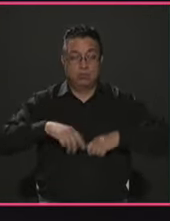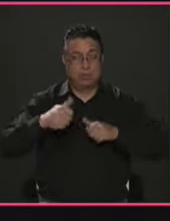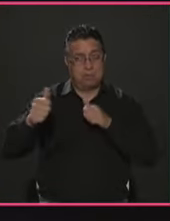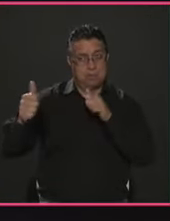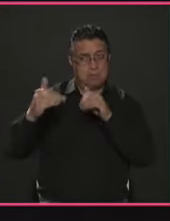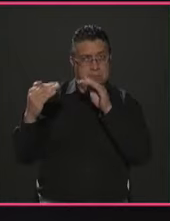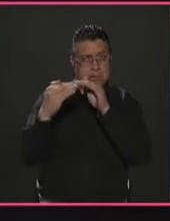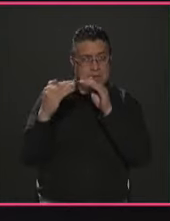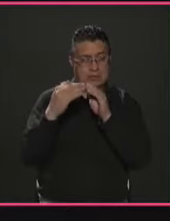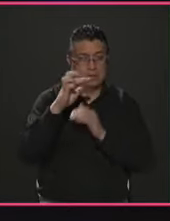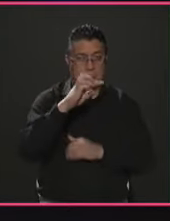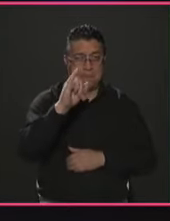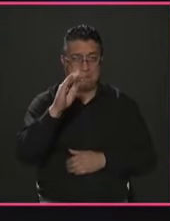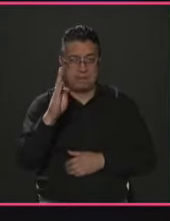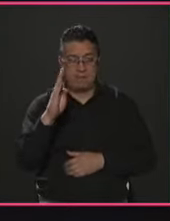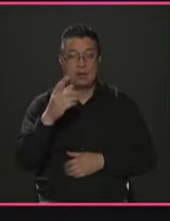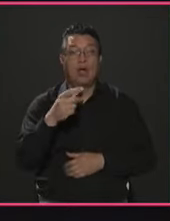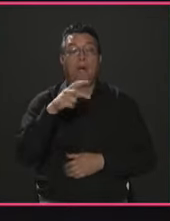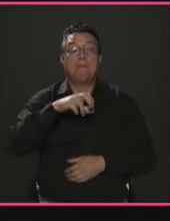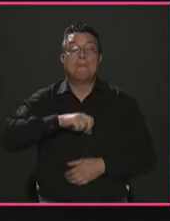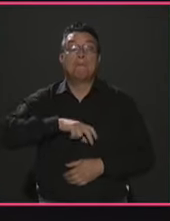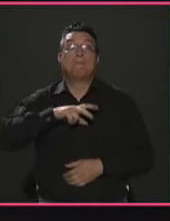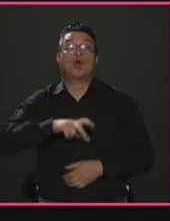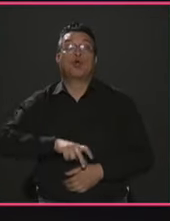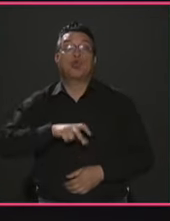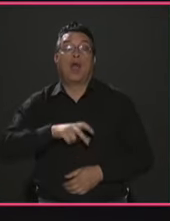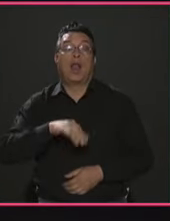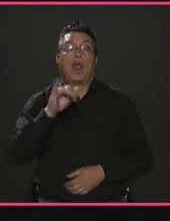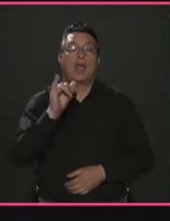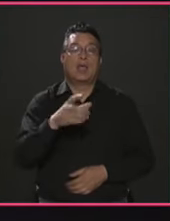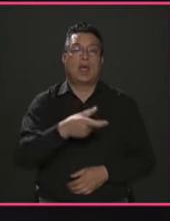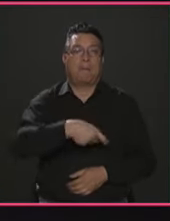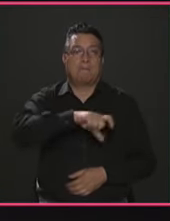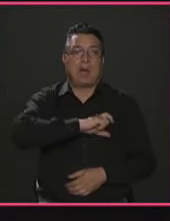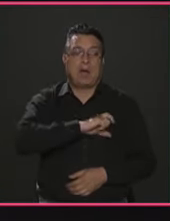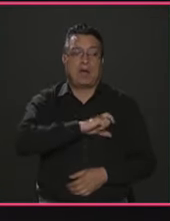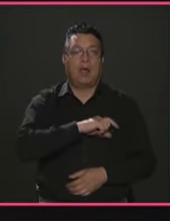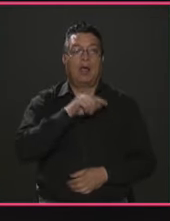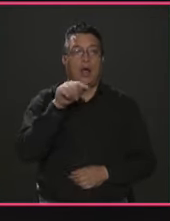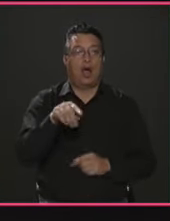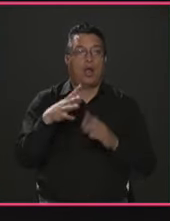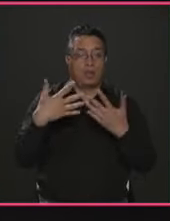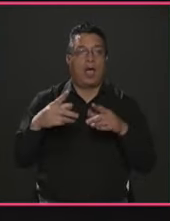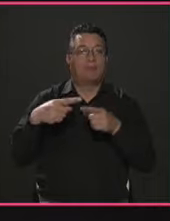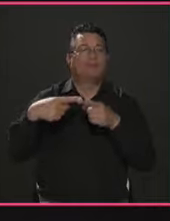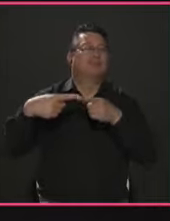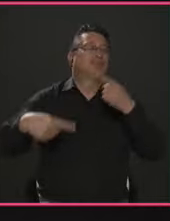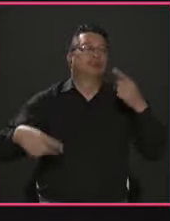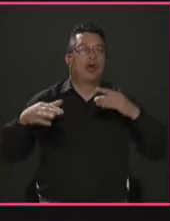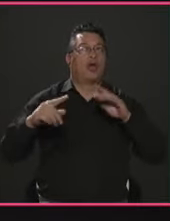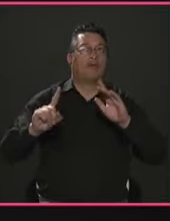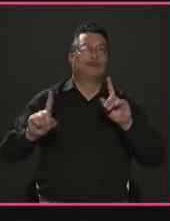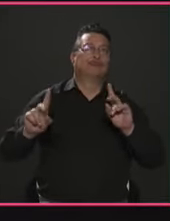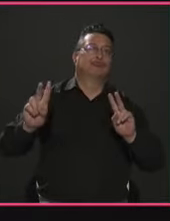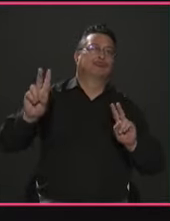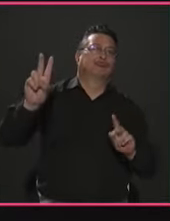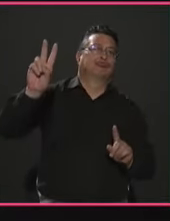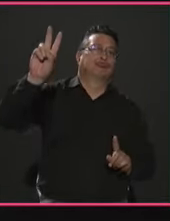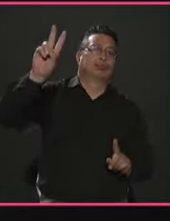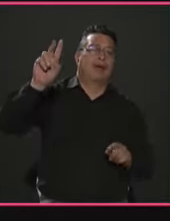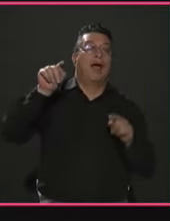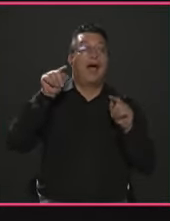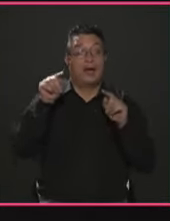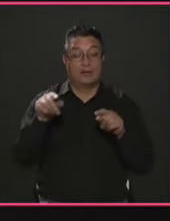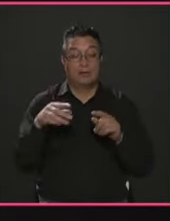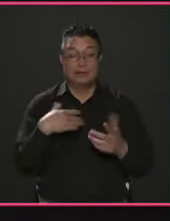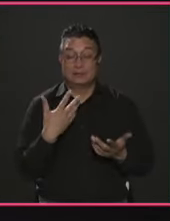y españ pero ya hace 10 años dejamos de converger y se nos alejan obviamente desarrollo no es